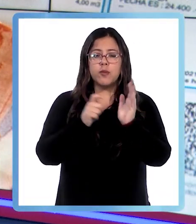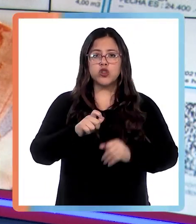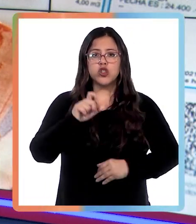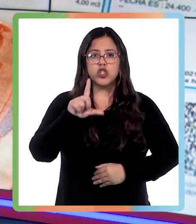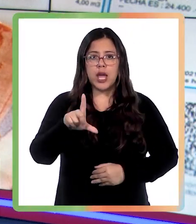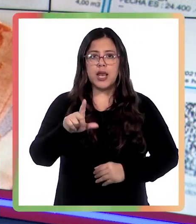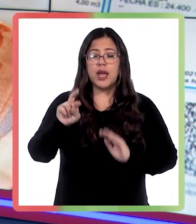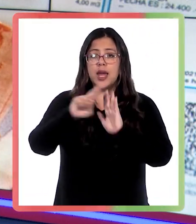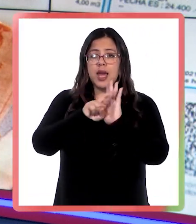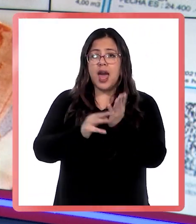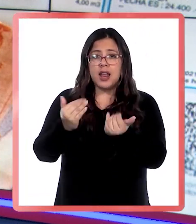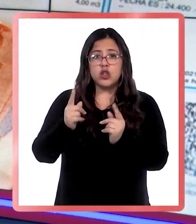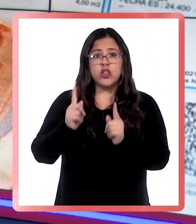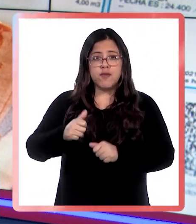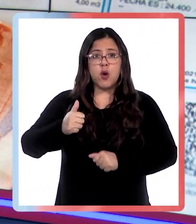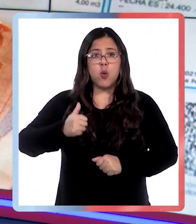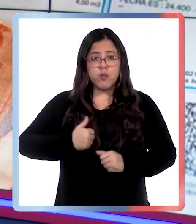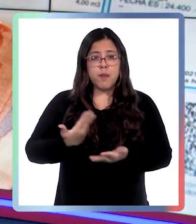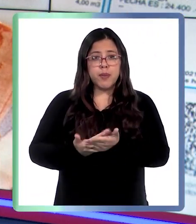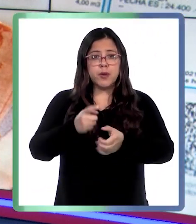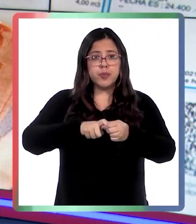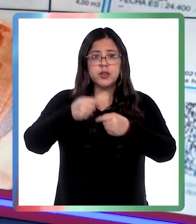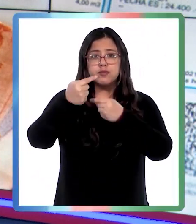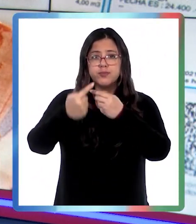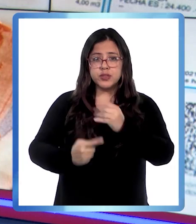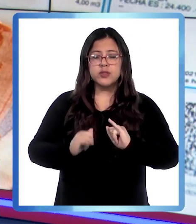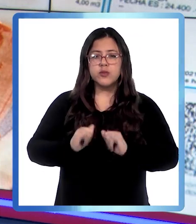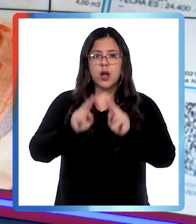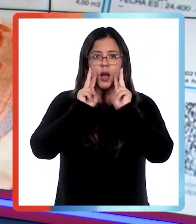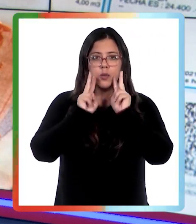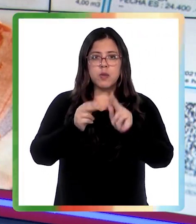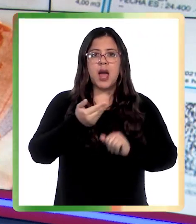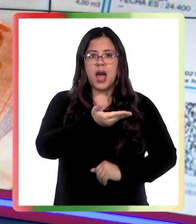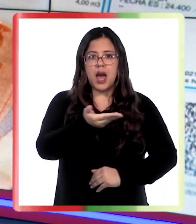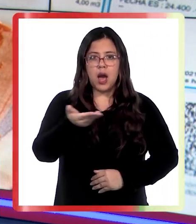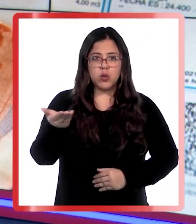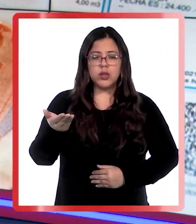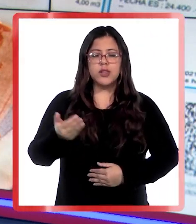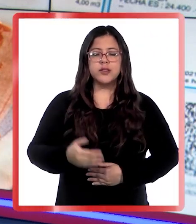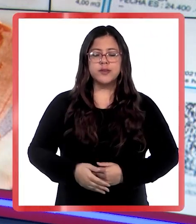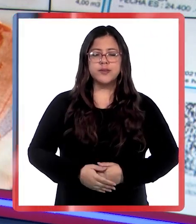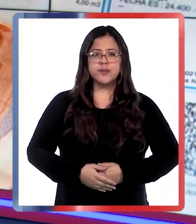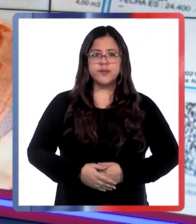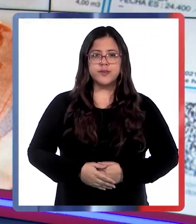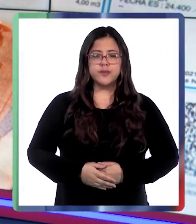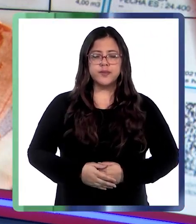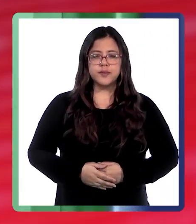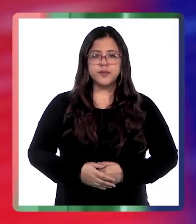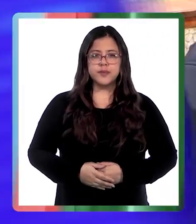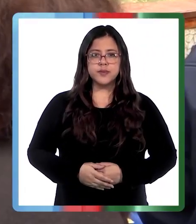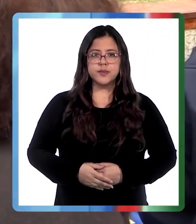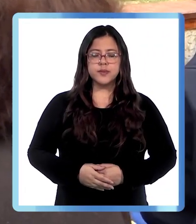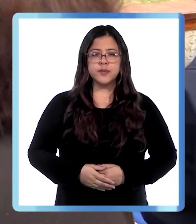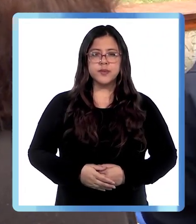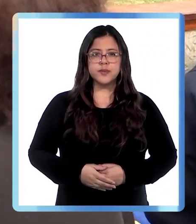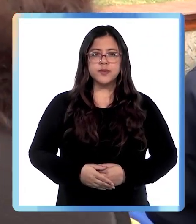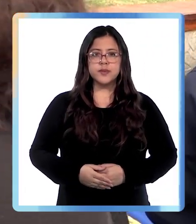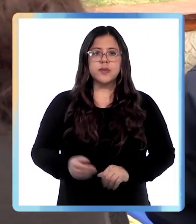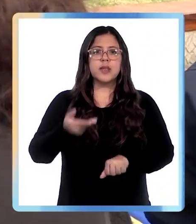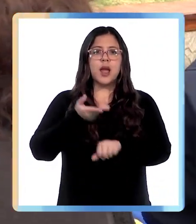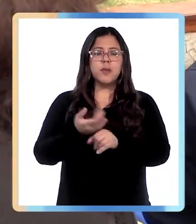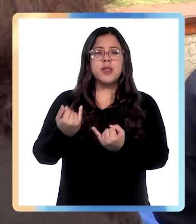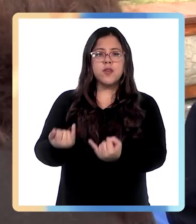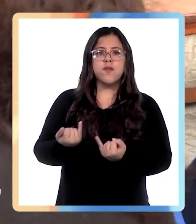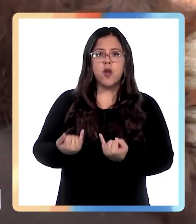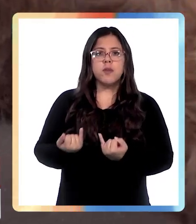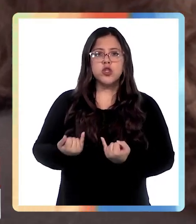www.subsidio.cl los requisitos que hay que cumplir para postular y otros detalles en la siguiente nota de iquique televisión un